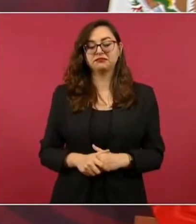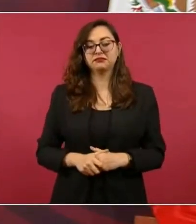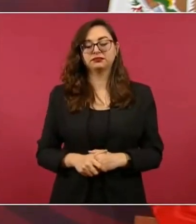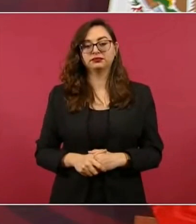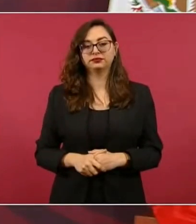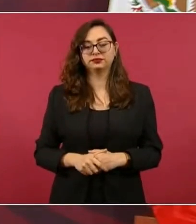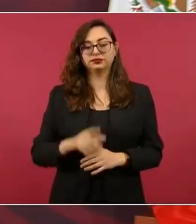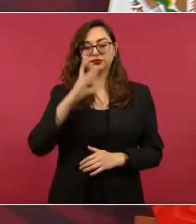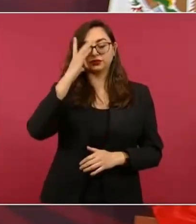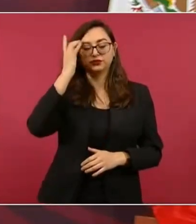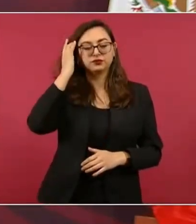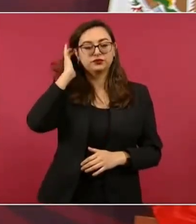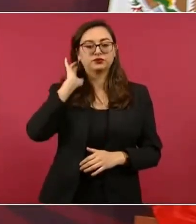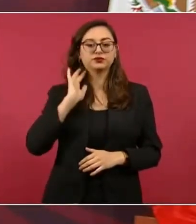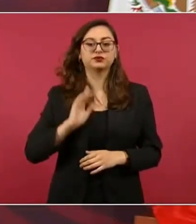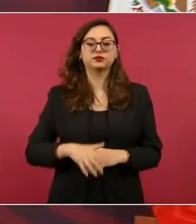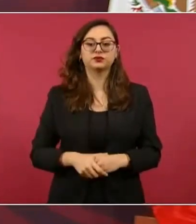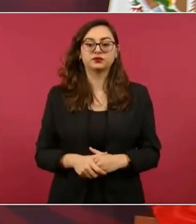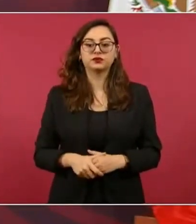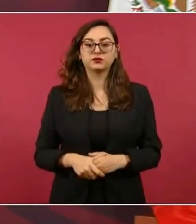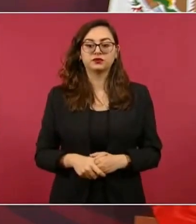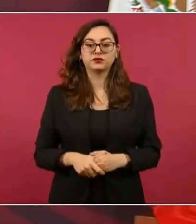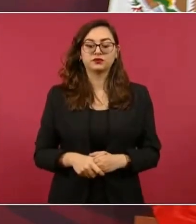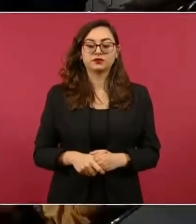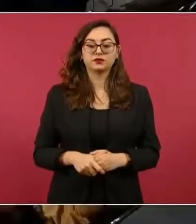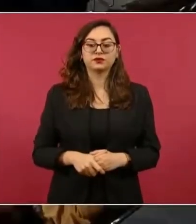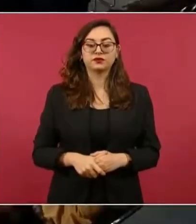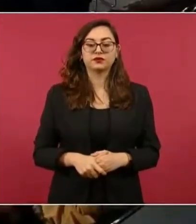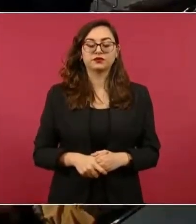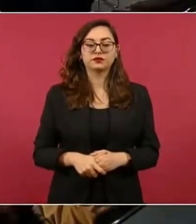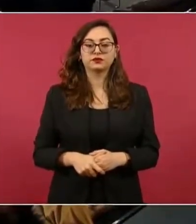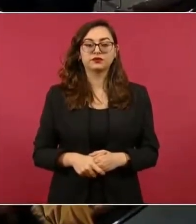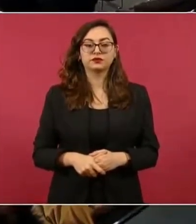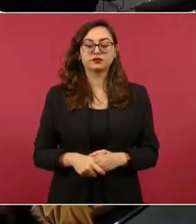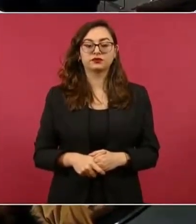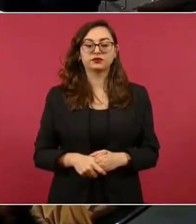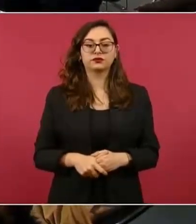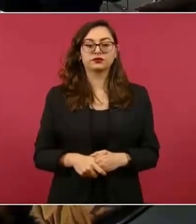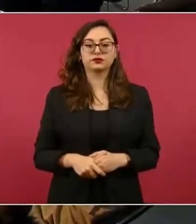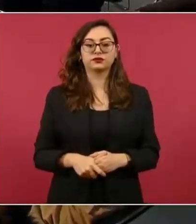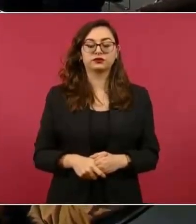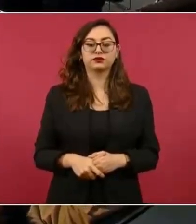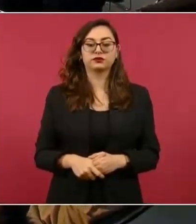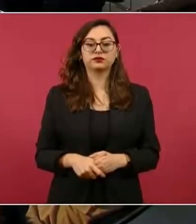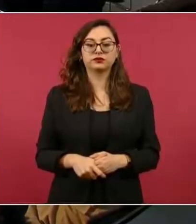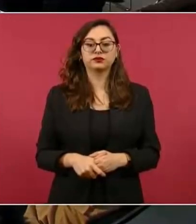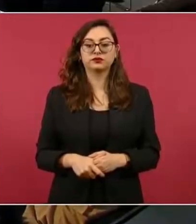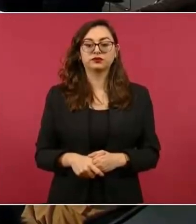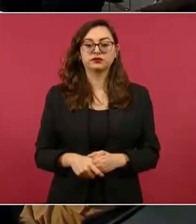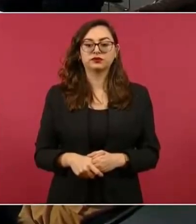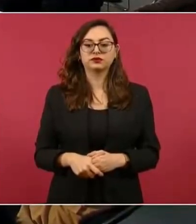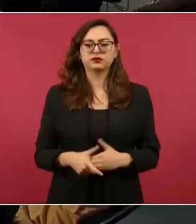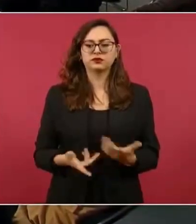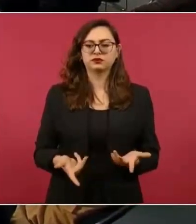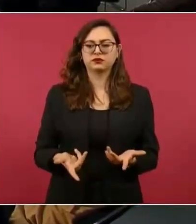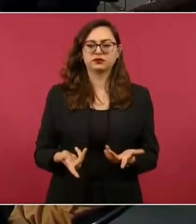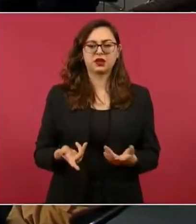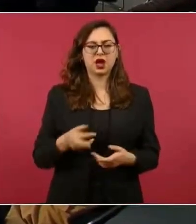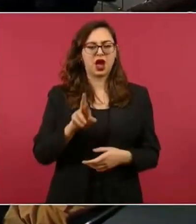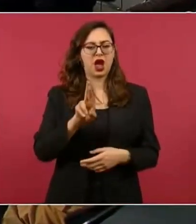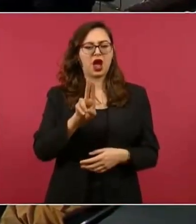Creo que al que estaba antes, no a Rubén, sino a Humberto, o a los dos.